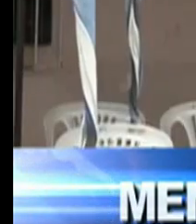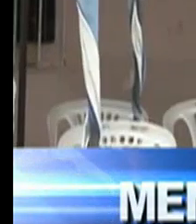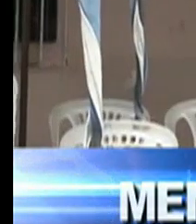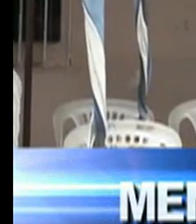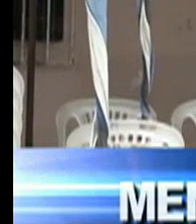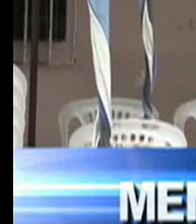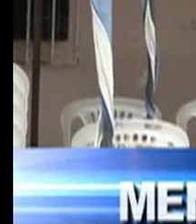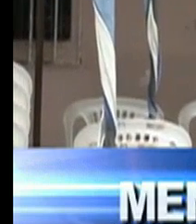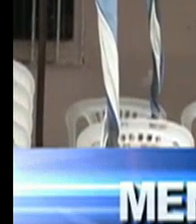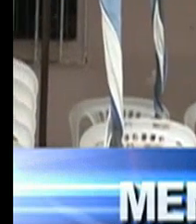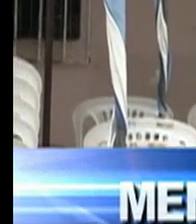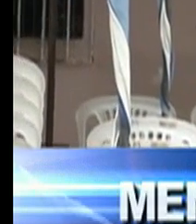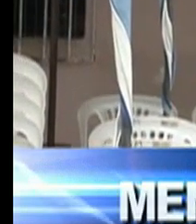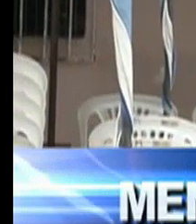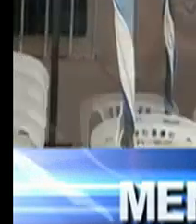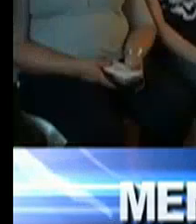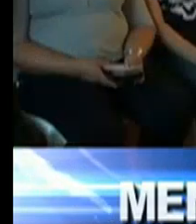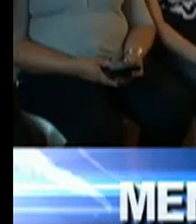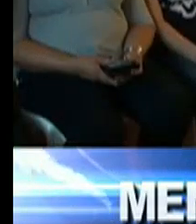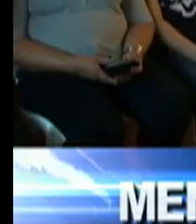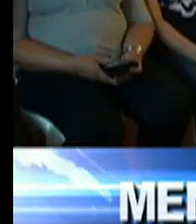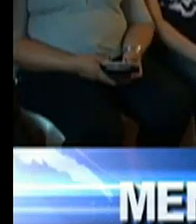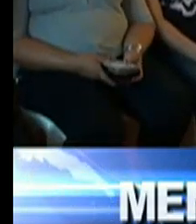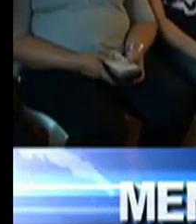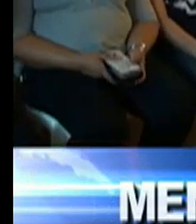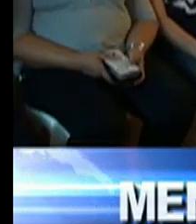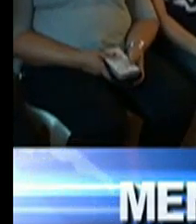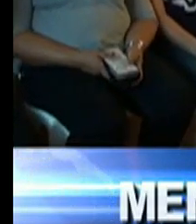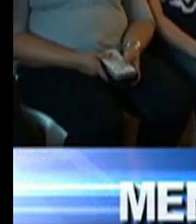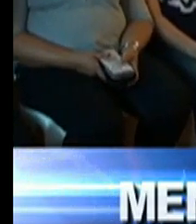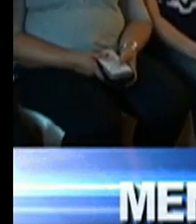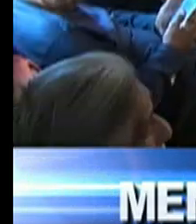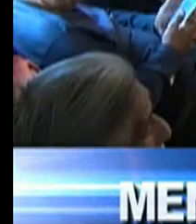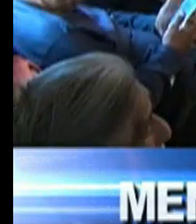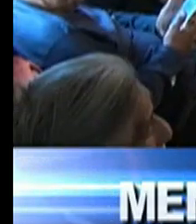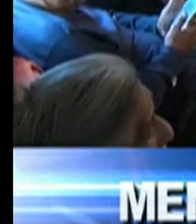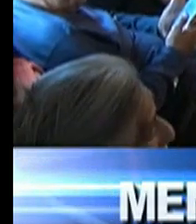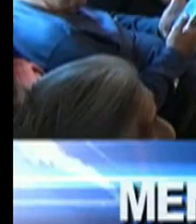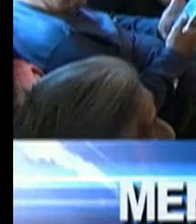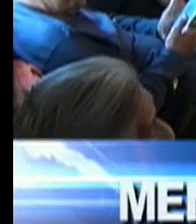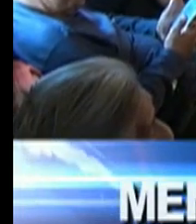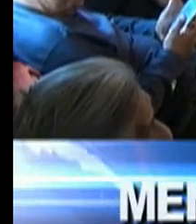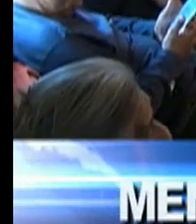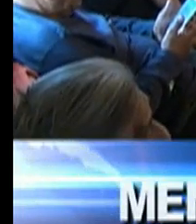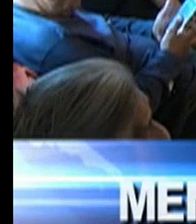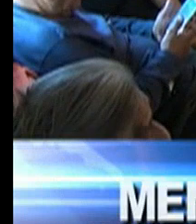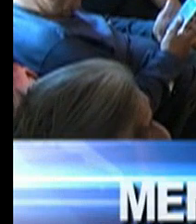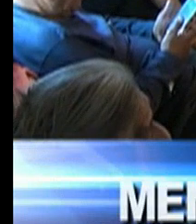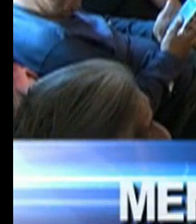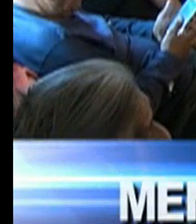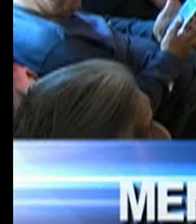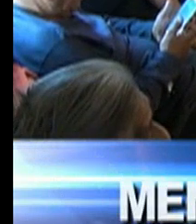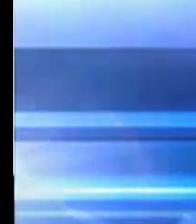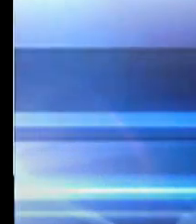Las autoridades investigan si el adolescente fue atendido a tiempo.